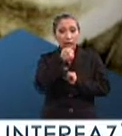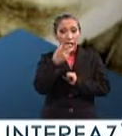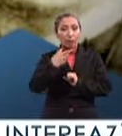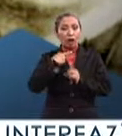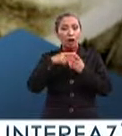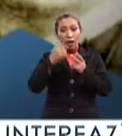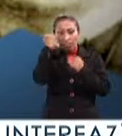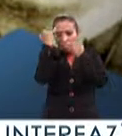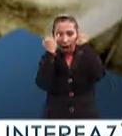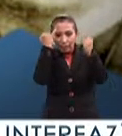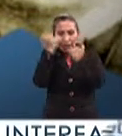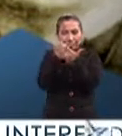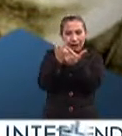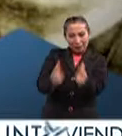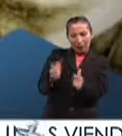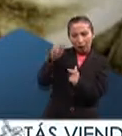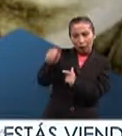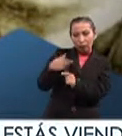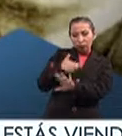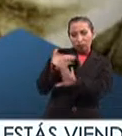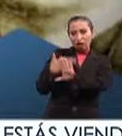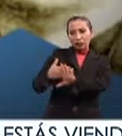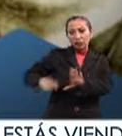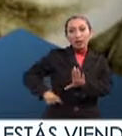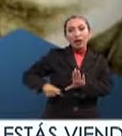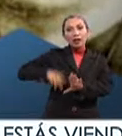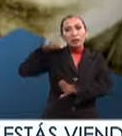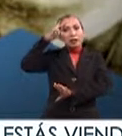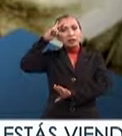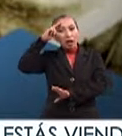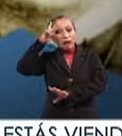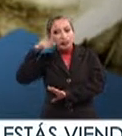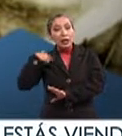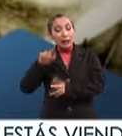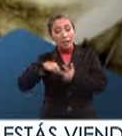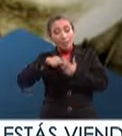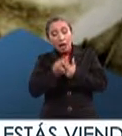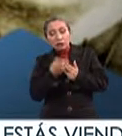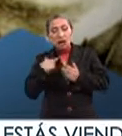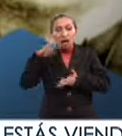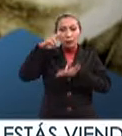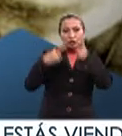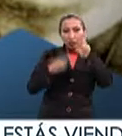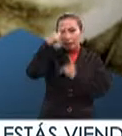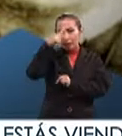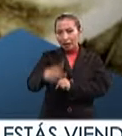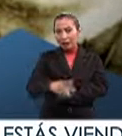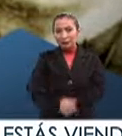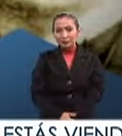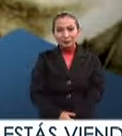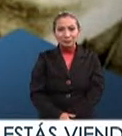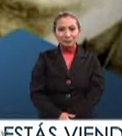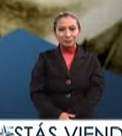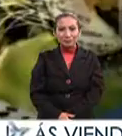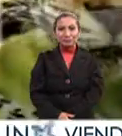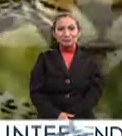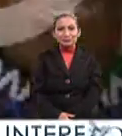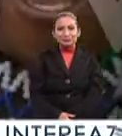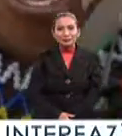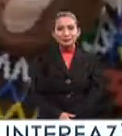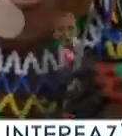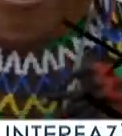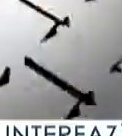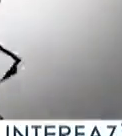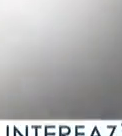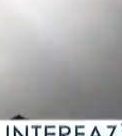periodista, político e ideólogo liberal, opositor al gobierno de Porfirio Díaz y precursor de la Revolución Mexicana.